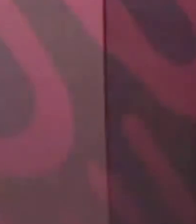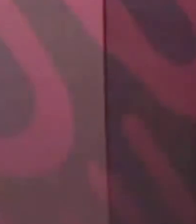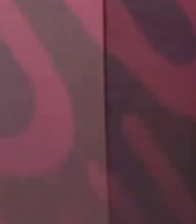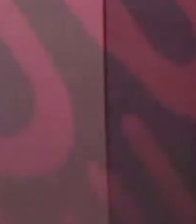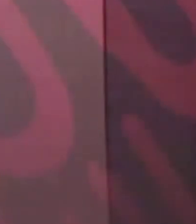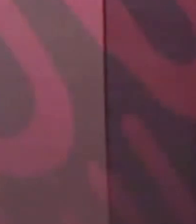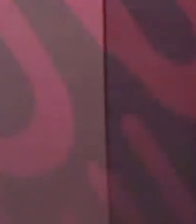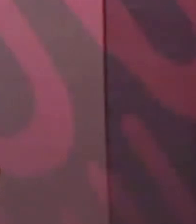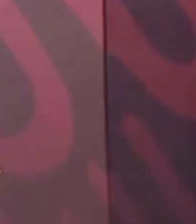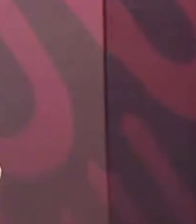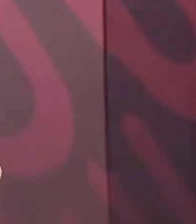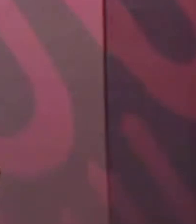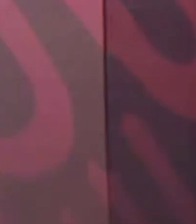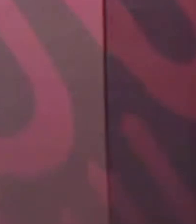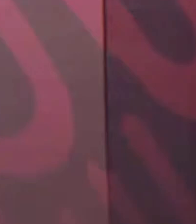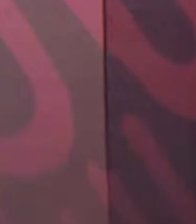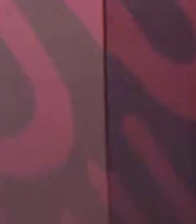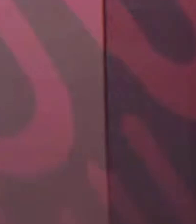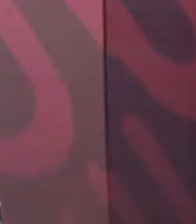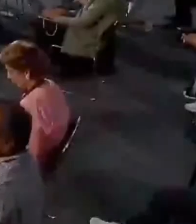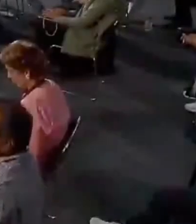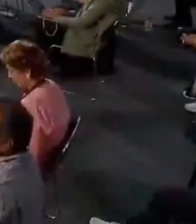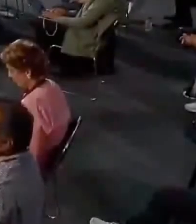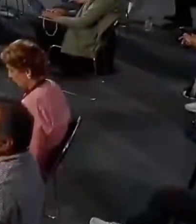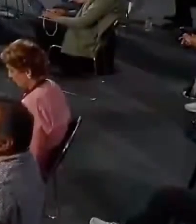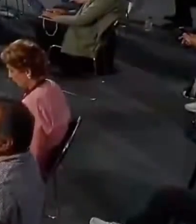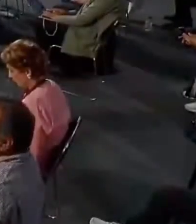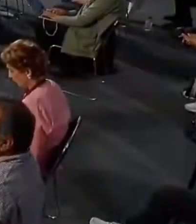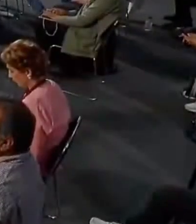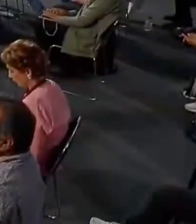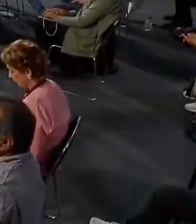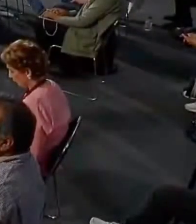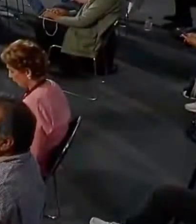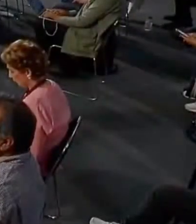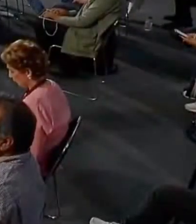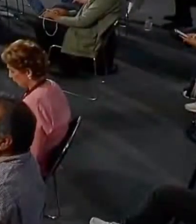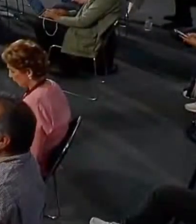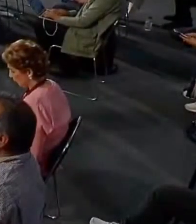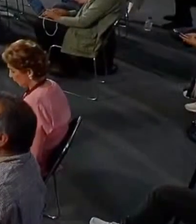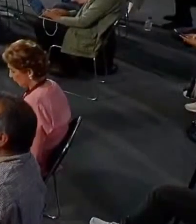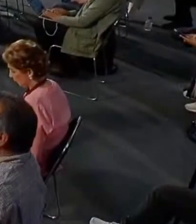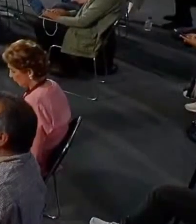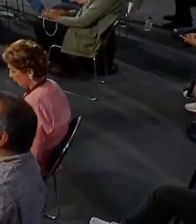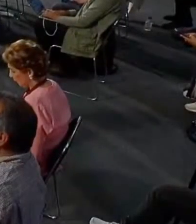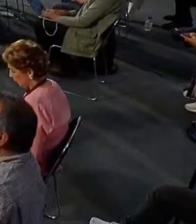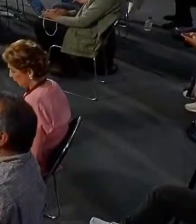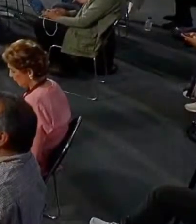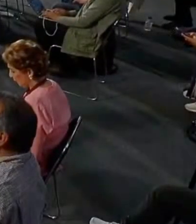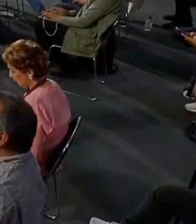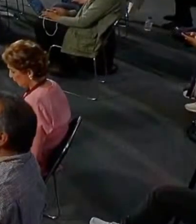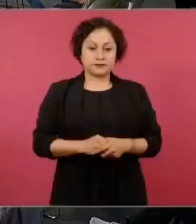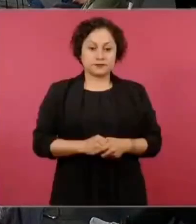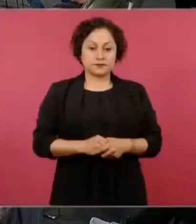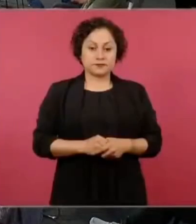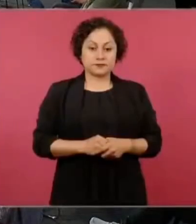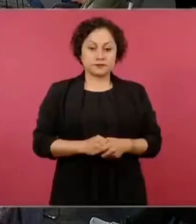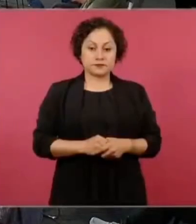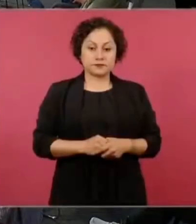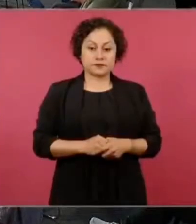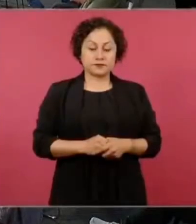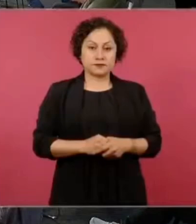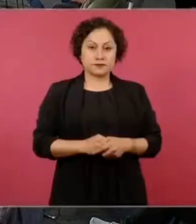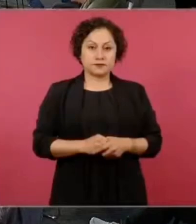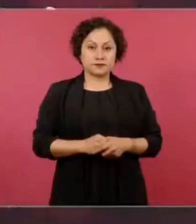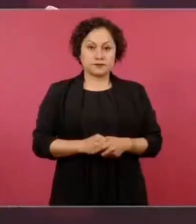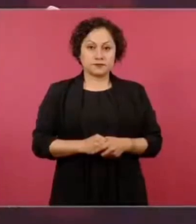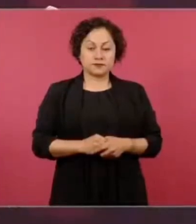aparecen en la lista de los más ricos del mundo. Y ya no son 2.500